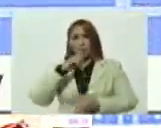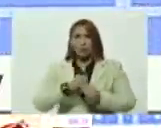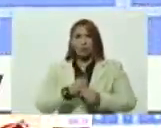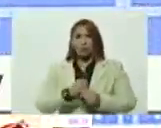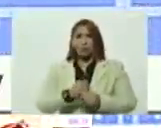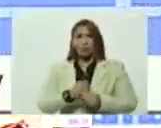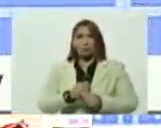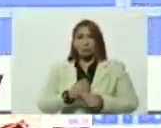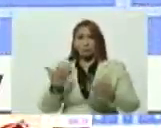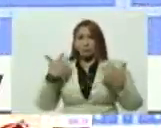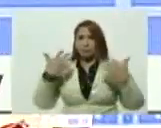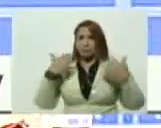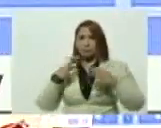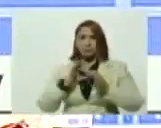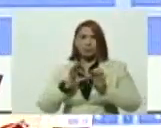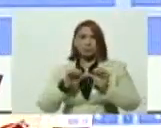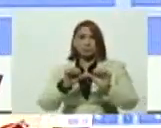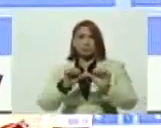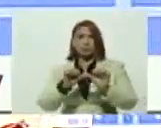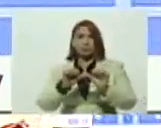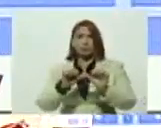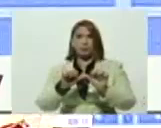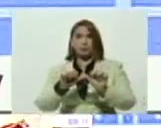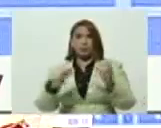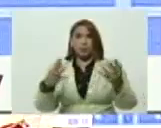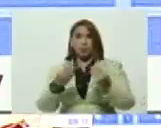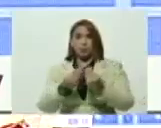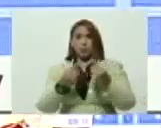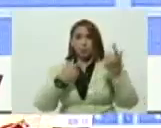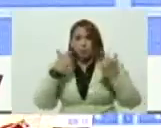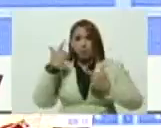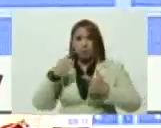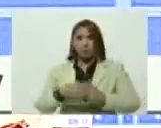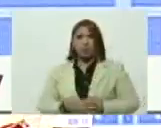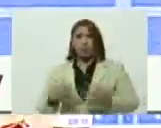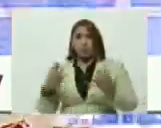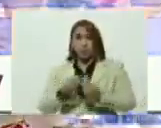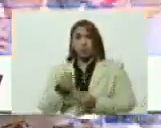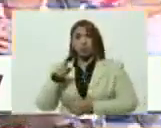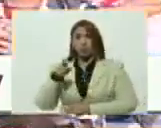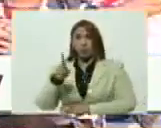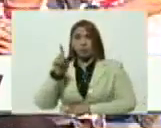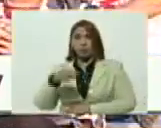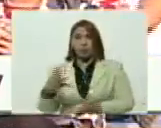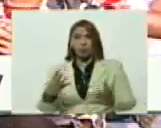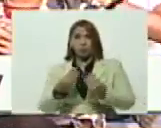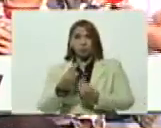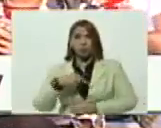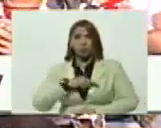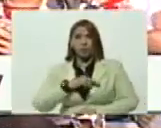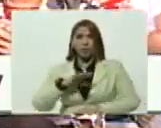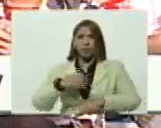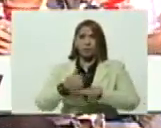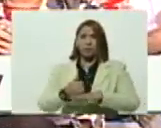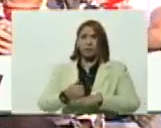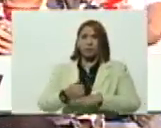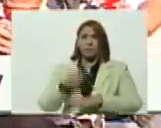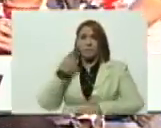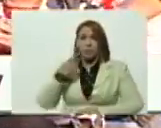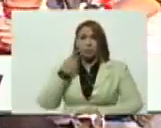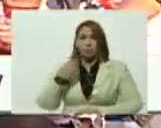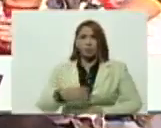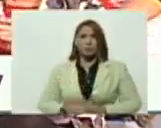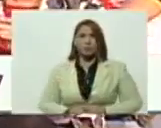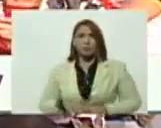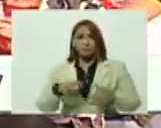de formación permanente junto al comandante Chávez, junto a usted, junto a nuestra dirección política, 13